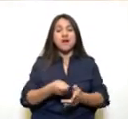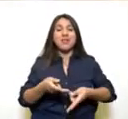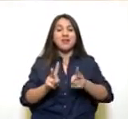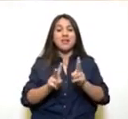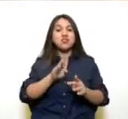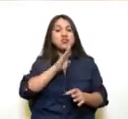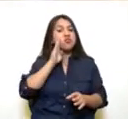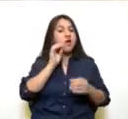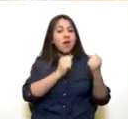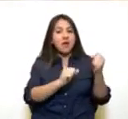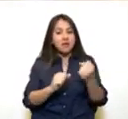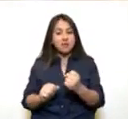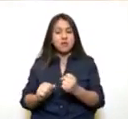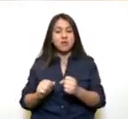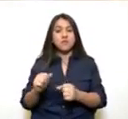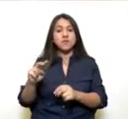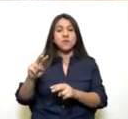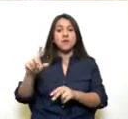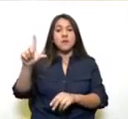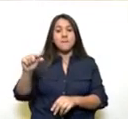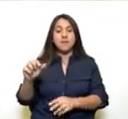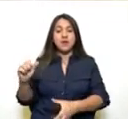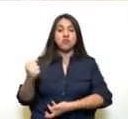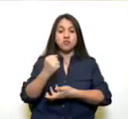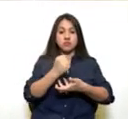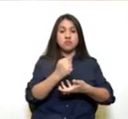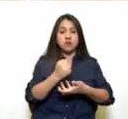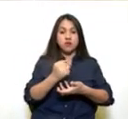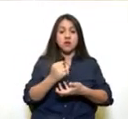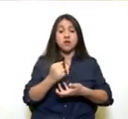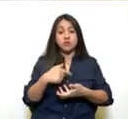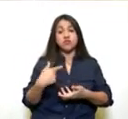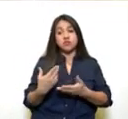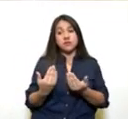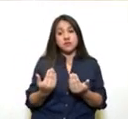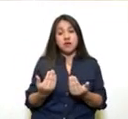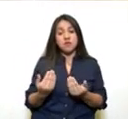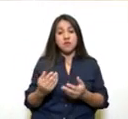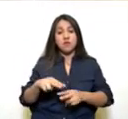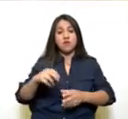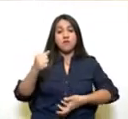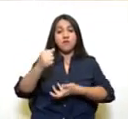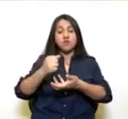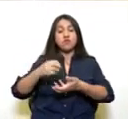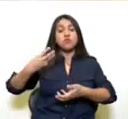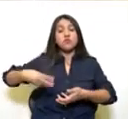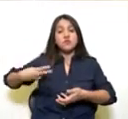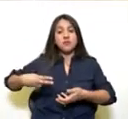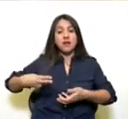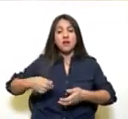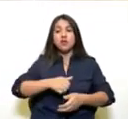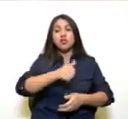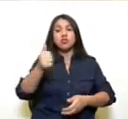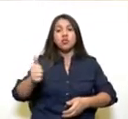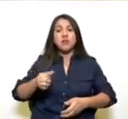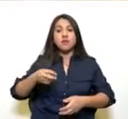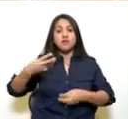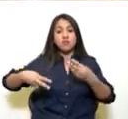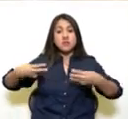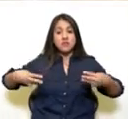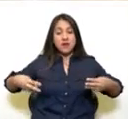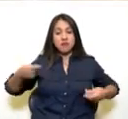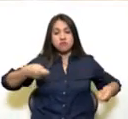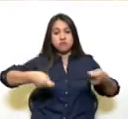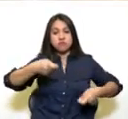tanto hay menos ingreso en el municipio y nosotros dependemos del fondo común municipal como lo dije en un 95 por ciento con eso nosotros